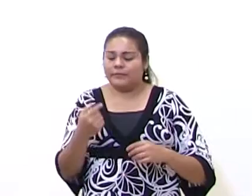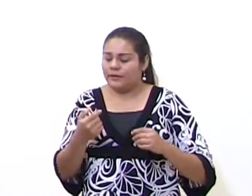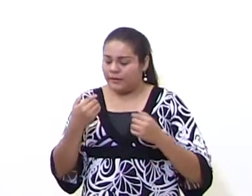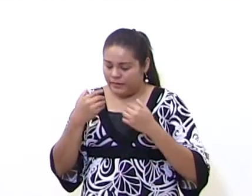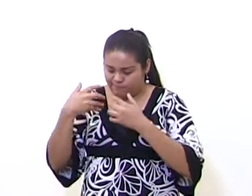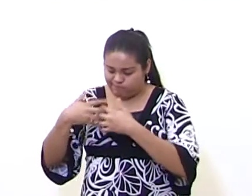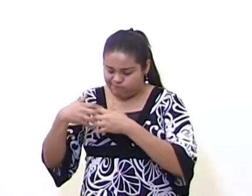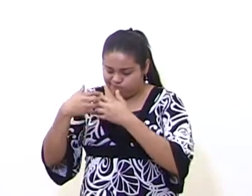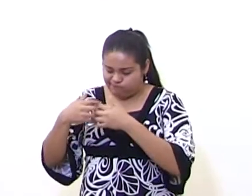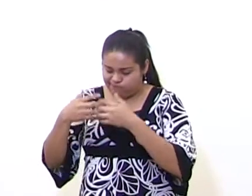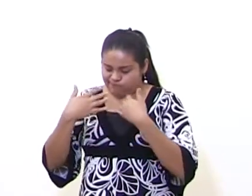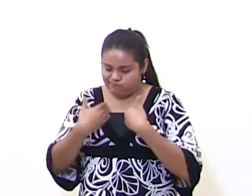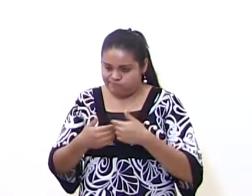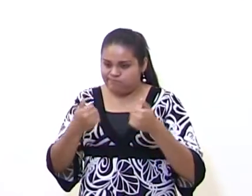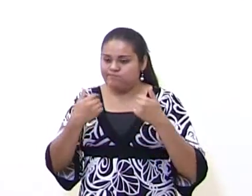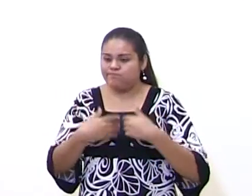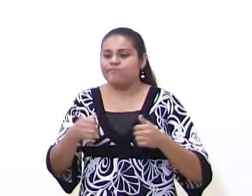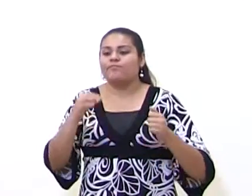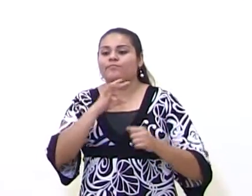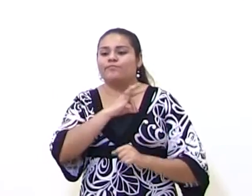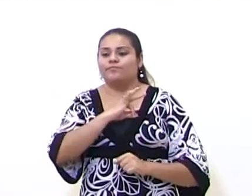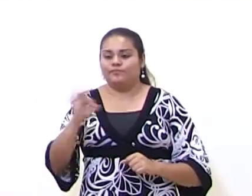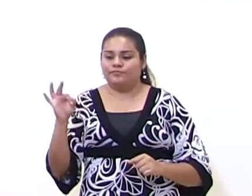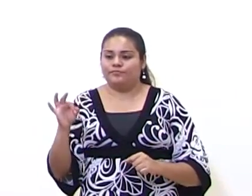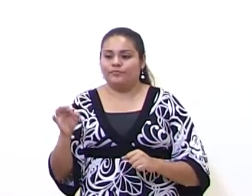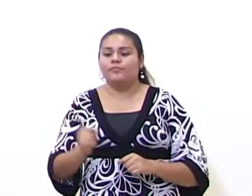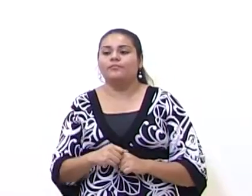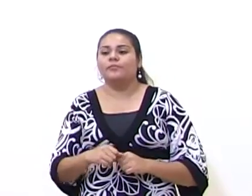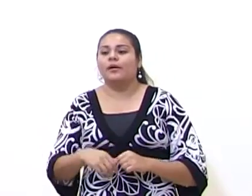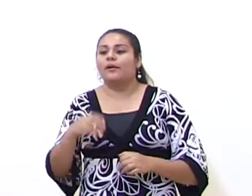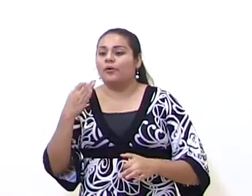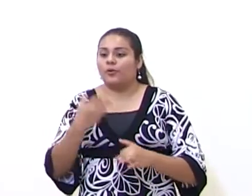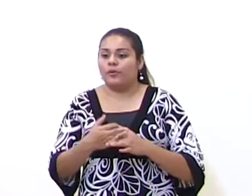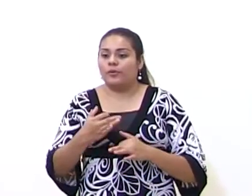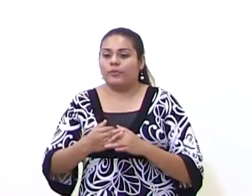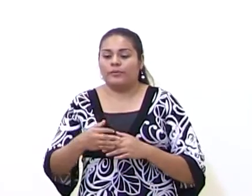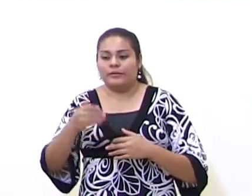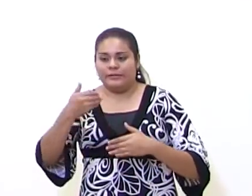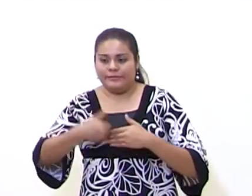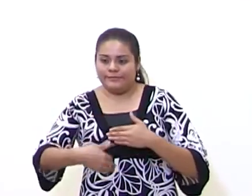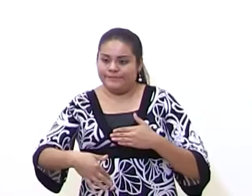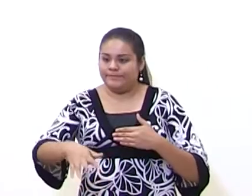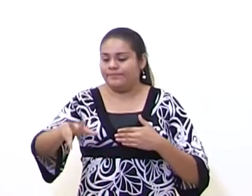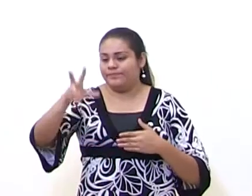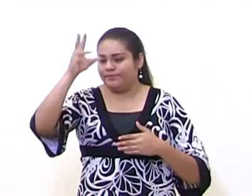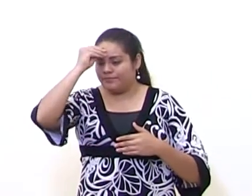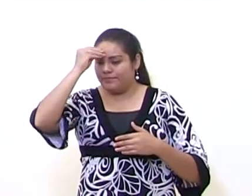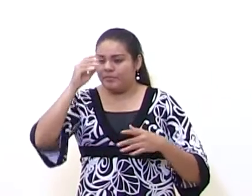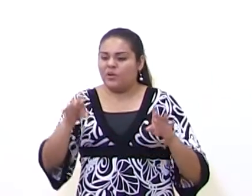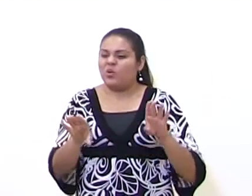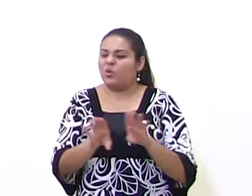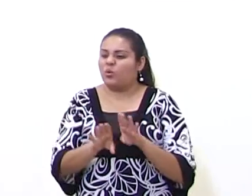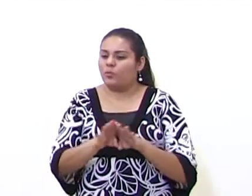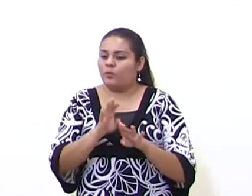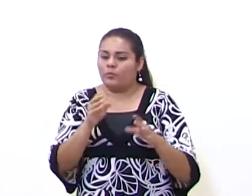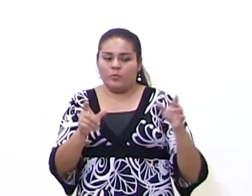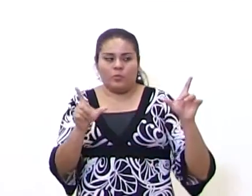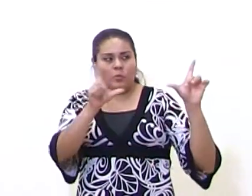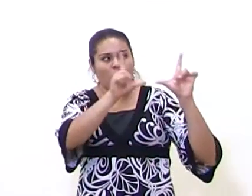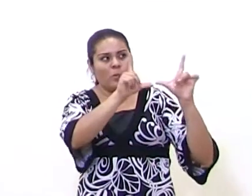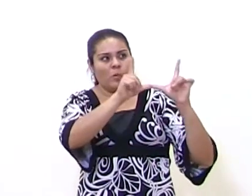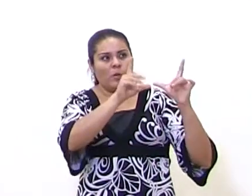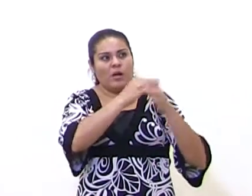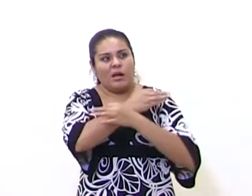individuos. Eso es muy importante. Al analizar los efectos, eso es importante que vayas teniéndolo muy en cuenta.